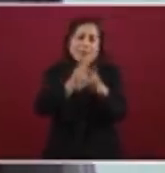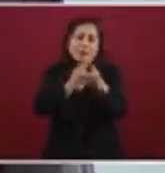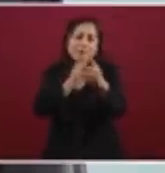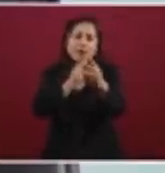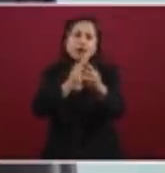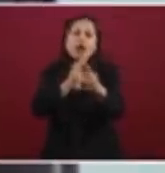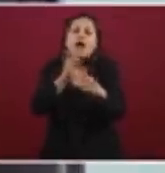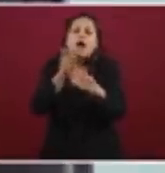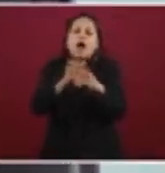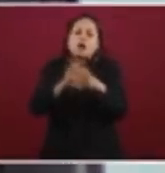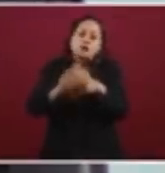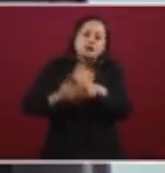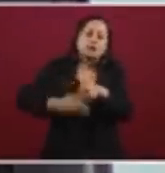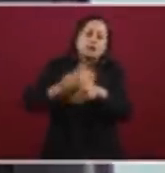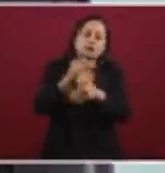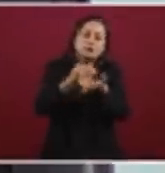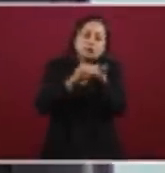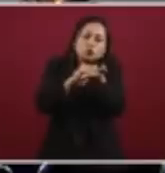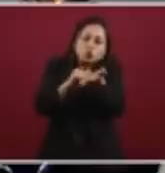todo